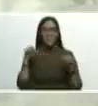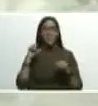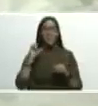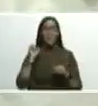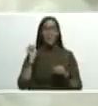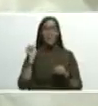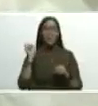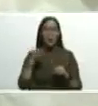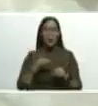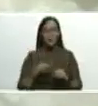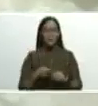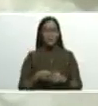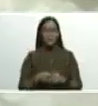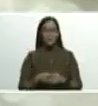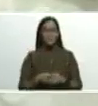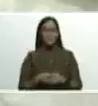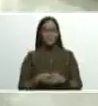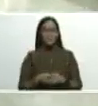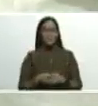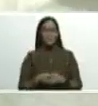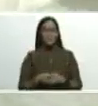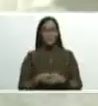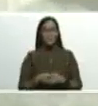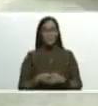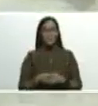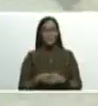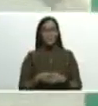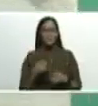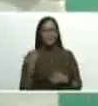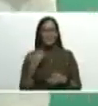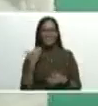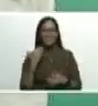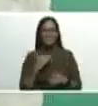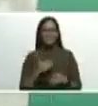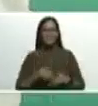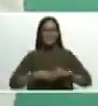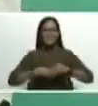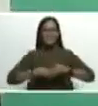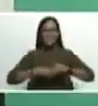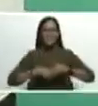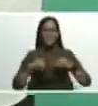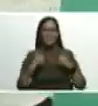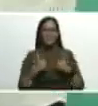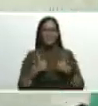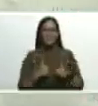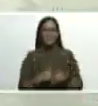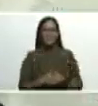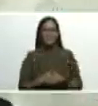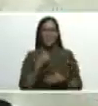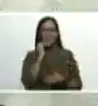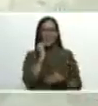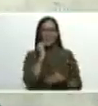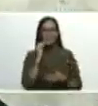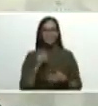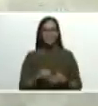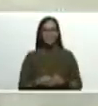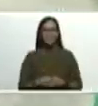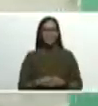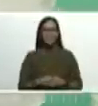¿Ah? De pura cepa. De pura cepa, ¿verdad? Mi saludo, ¿cómo estás tú? Bien. Jovencita, ¿vale?